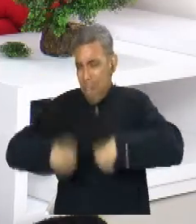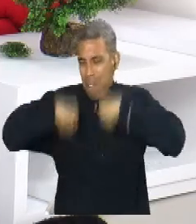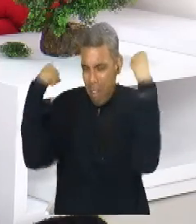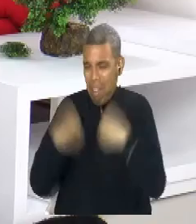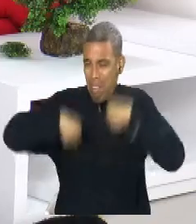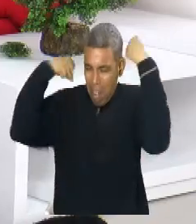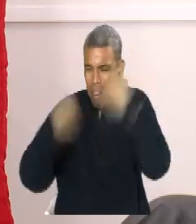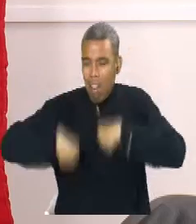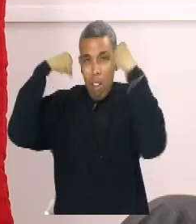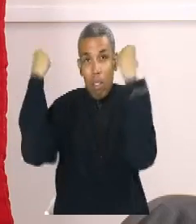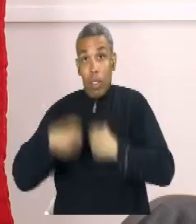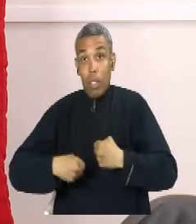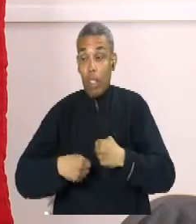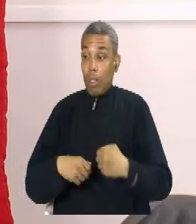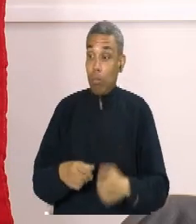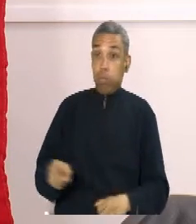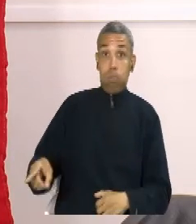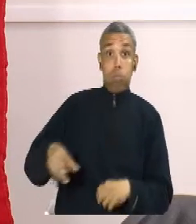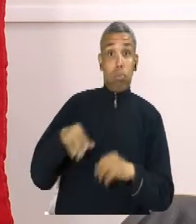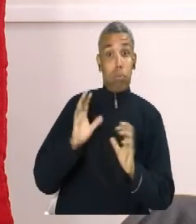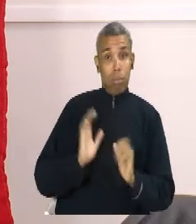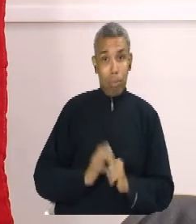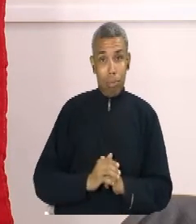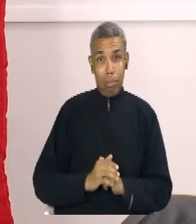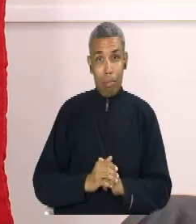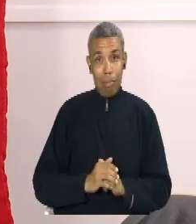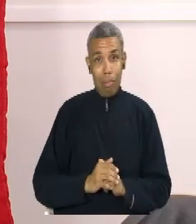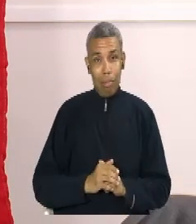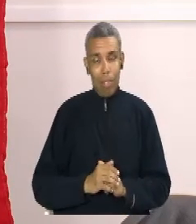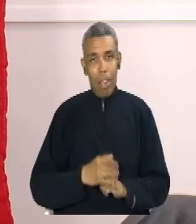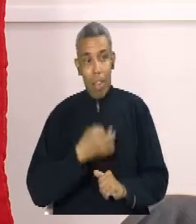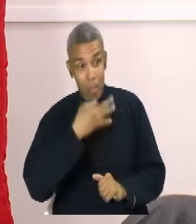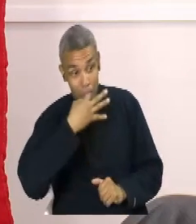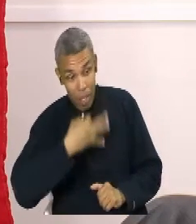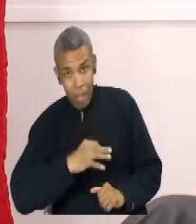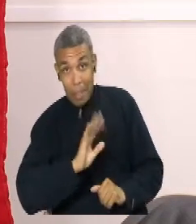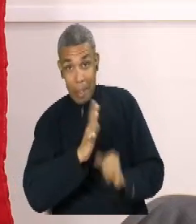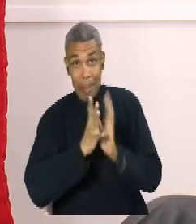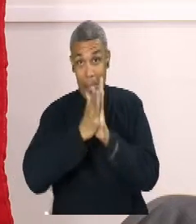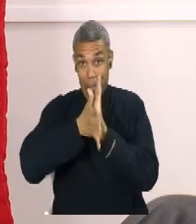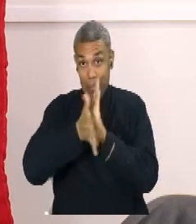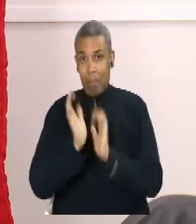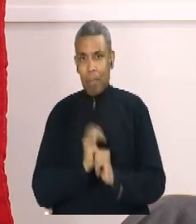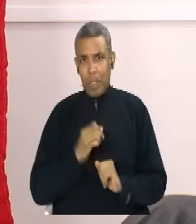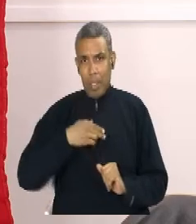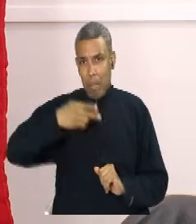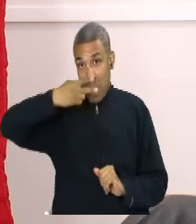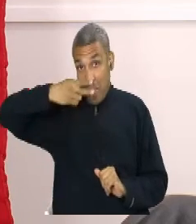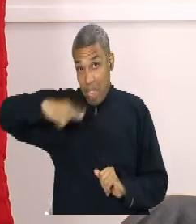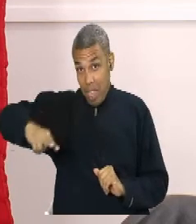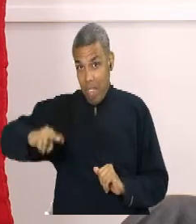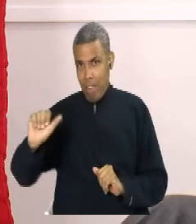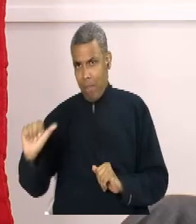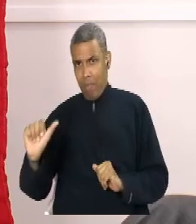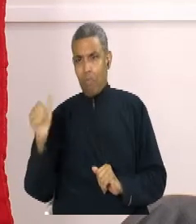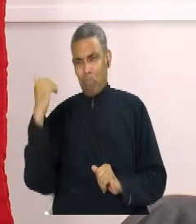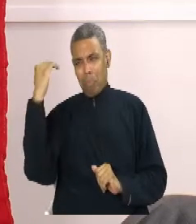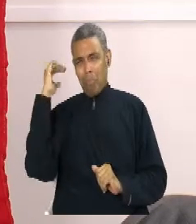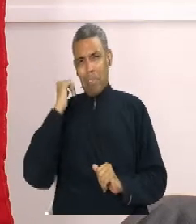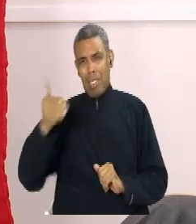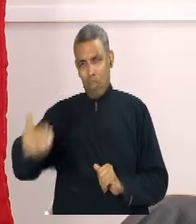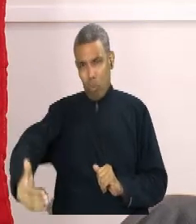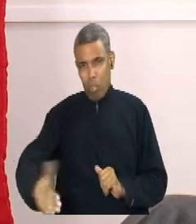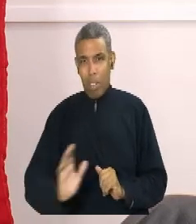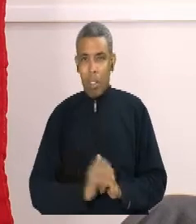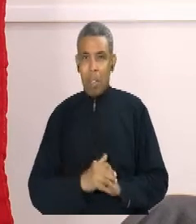tengo una hija de siete años cuando tenía tres años ella me hizo una pataleta en un centro comercial el centro comercial pues estaba concurrido